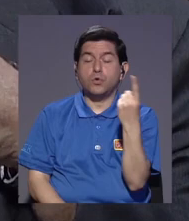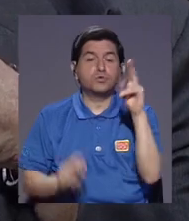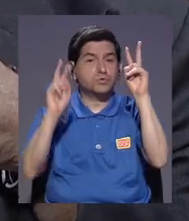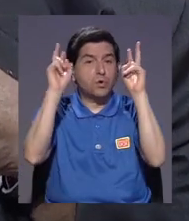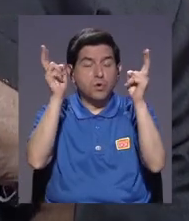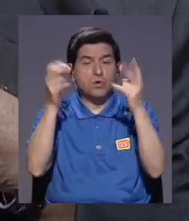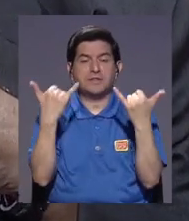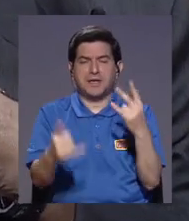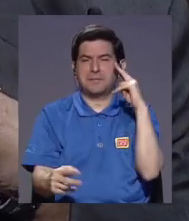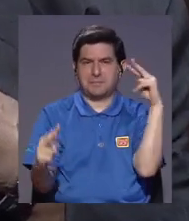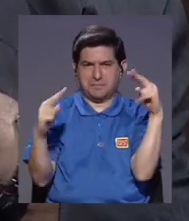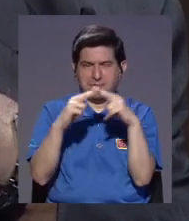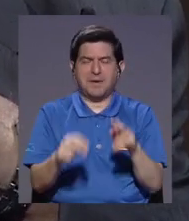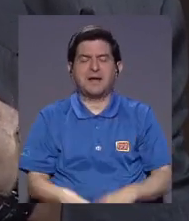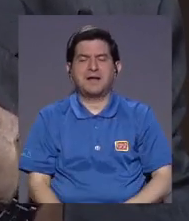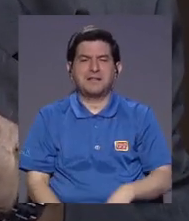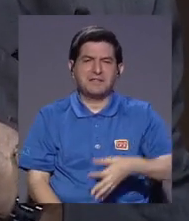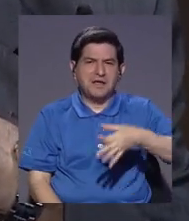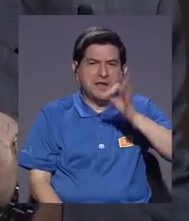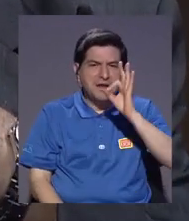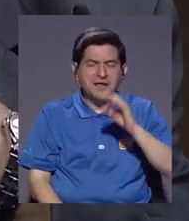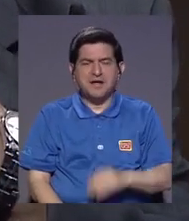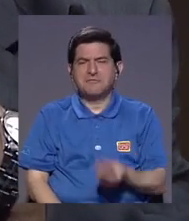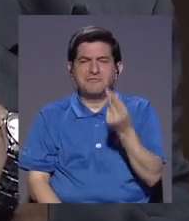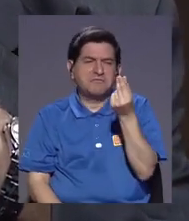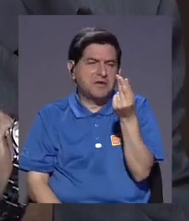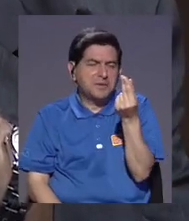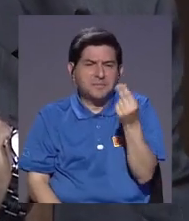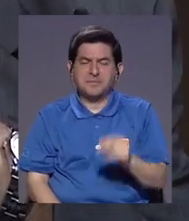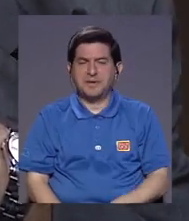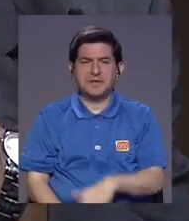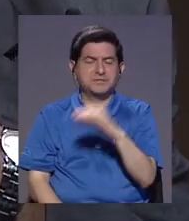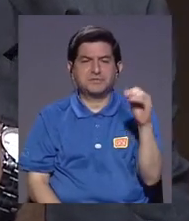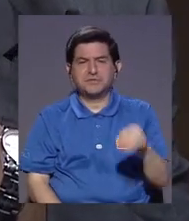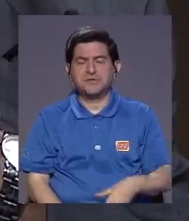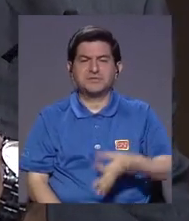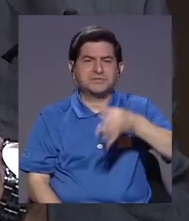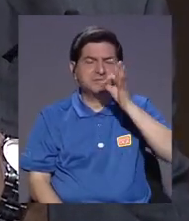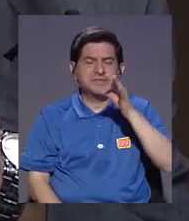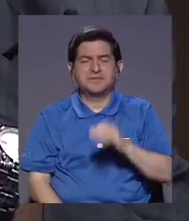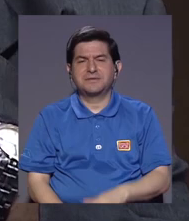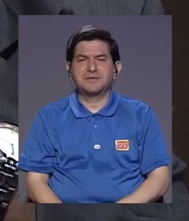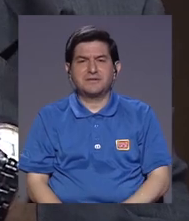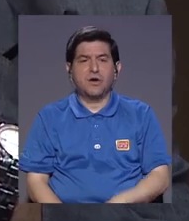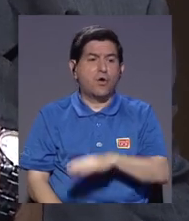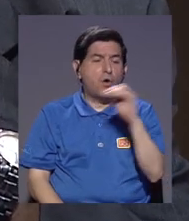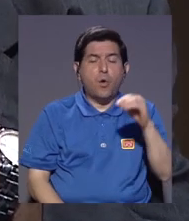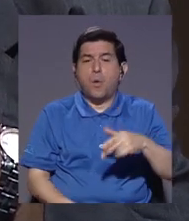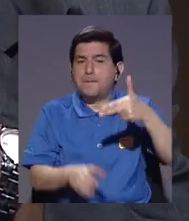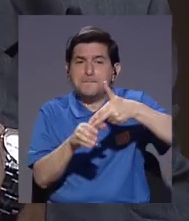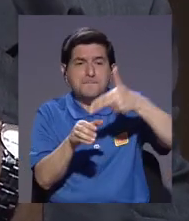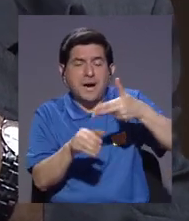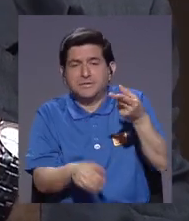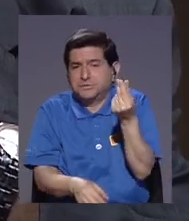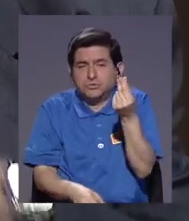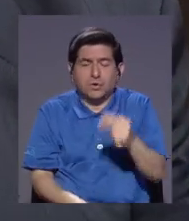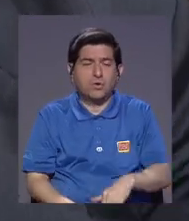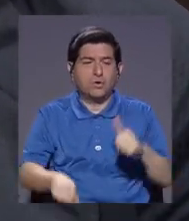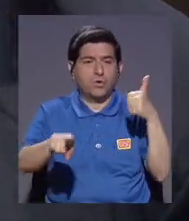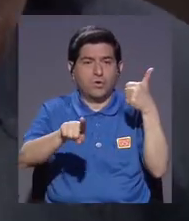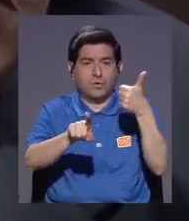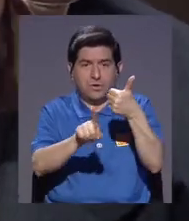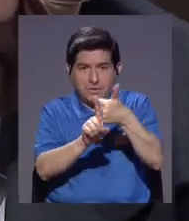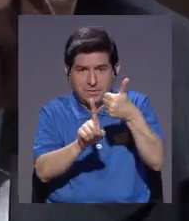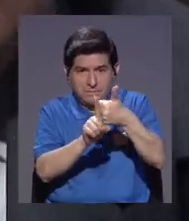no solamente el tema muy conocido del café que si los precios del café que si los precios del petróleo etcétera sino la